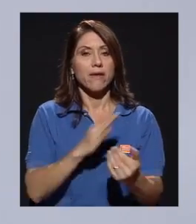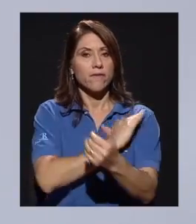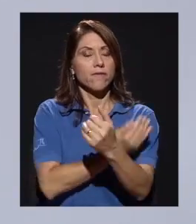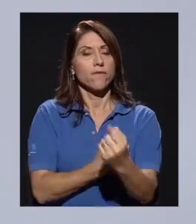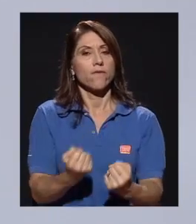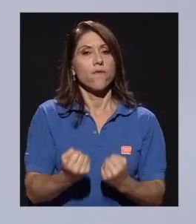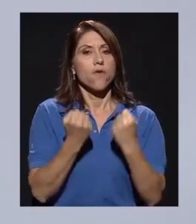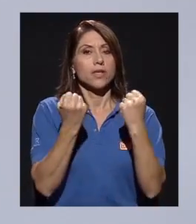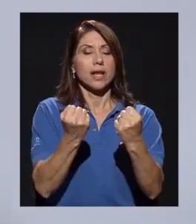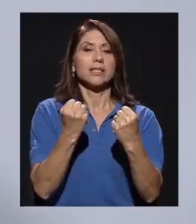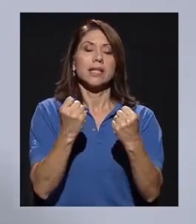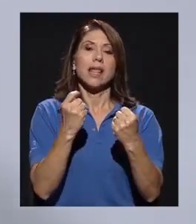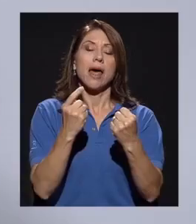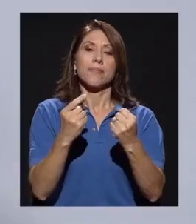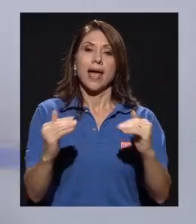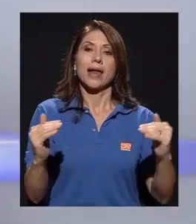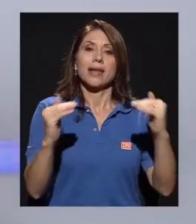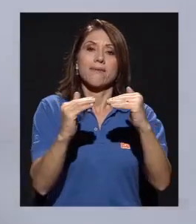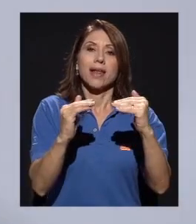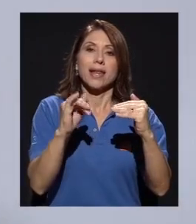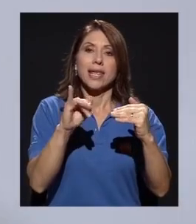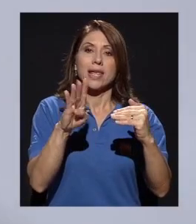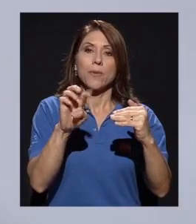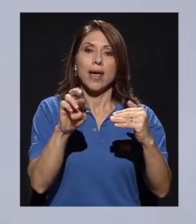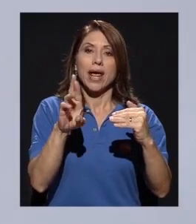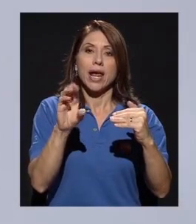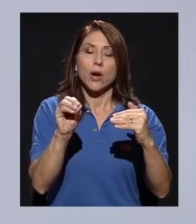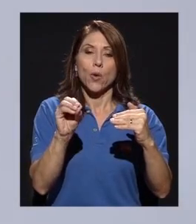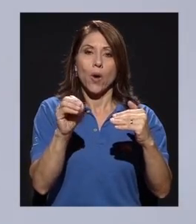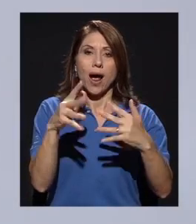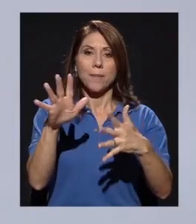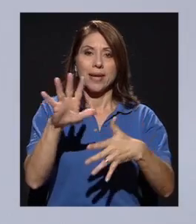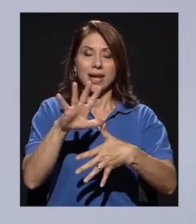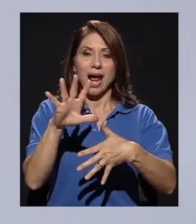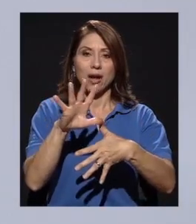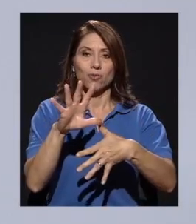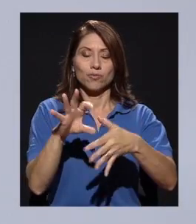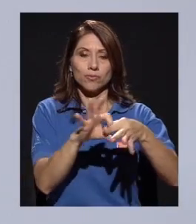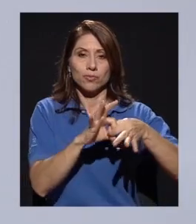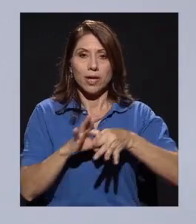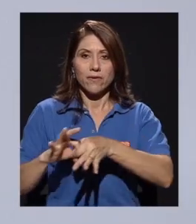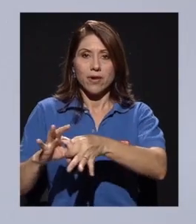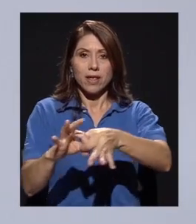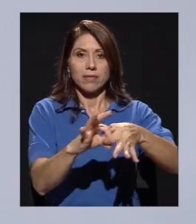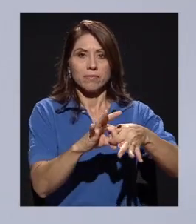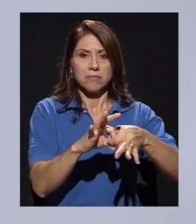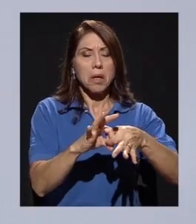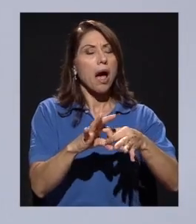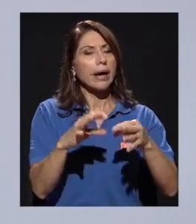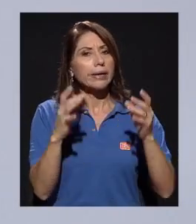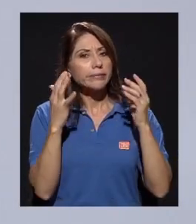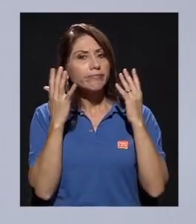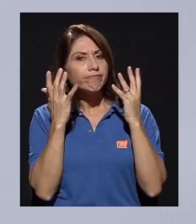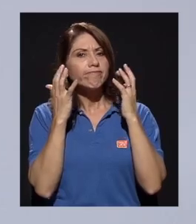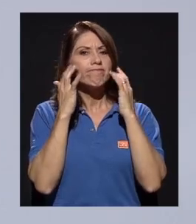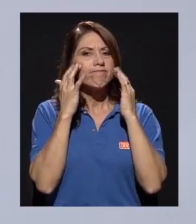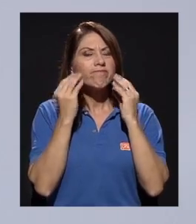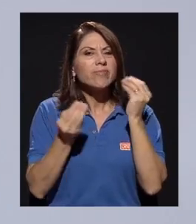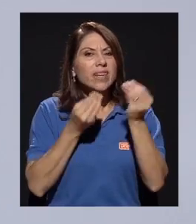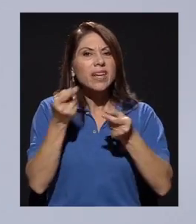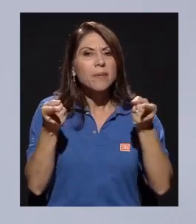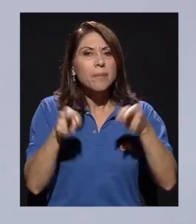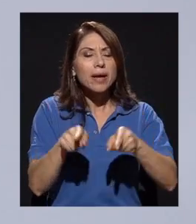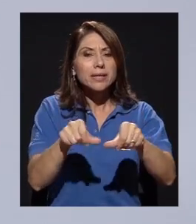fortalecida por una red a nivel iberoamericano hay todao una preocupación sobre Qué pasa dentro del campo de la ciencia y la tecnología